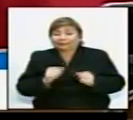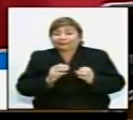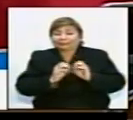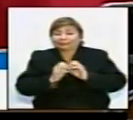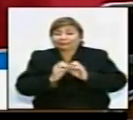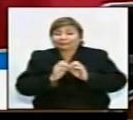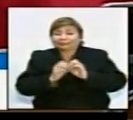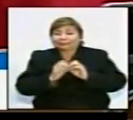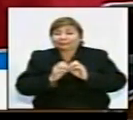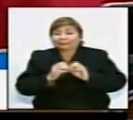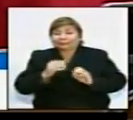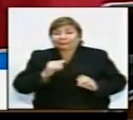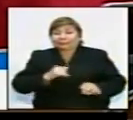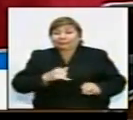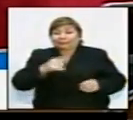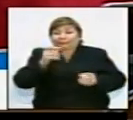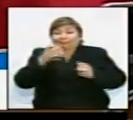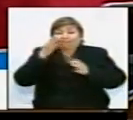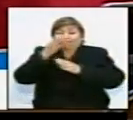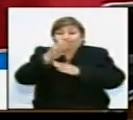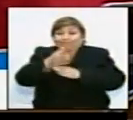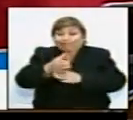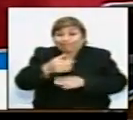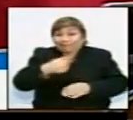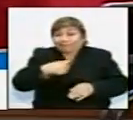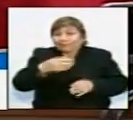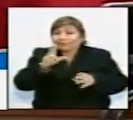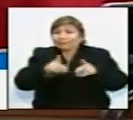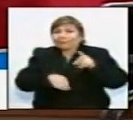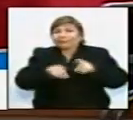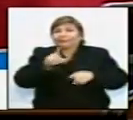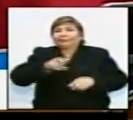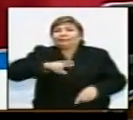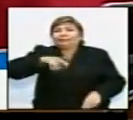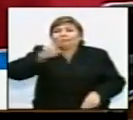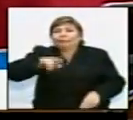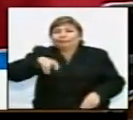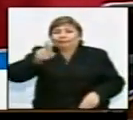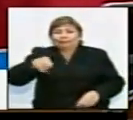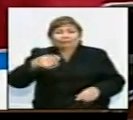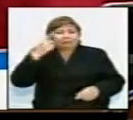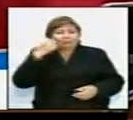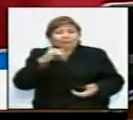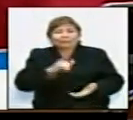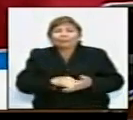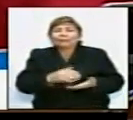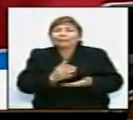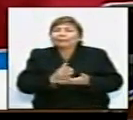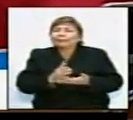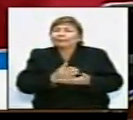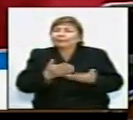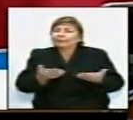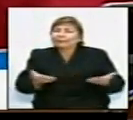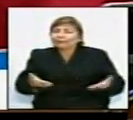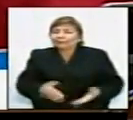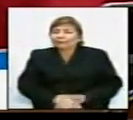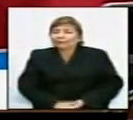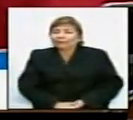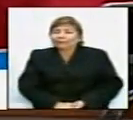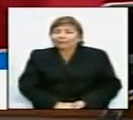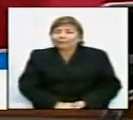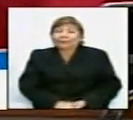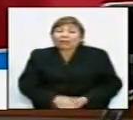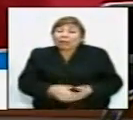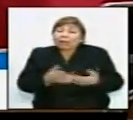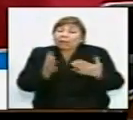corregir. Yo personalmente estoy yendo a algunas regiones y participando de estas reuniones. Y teniendo